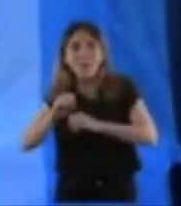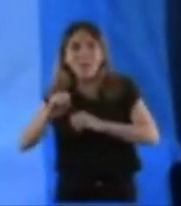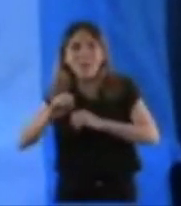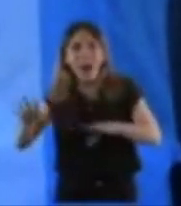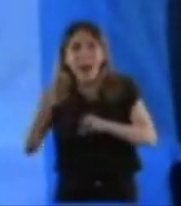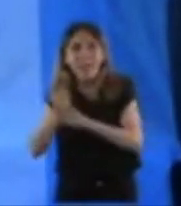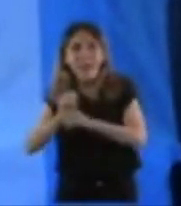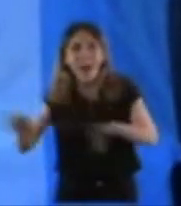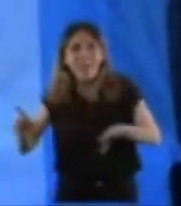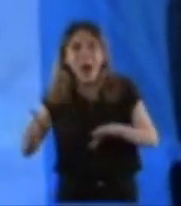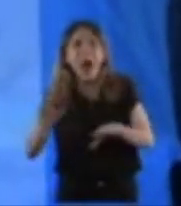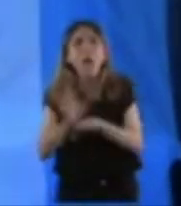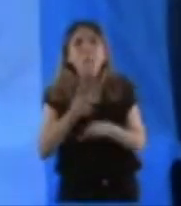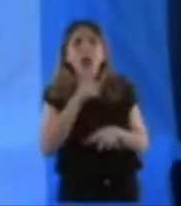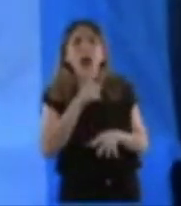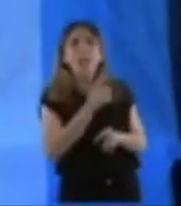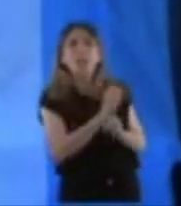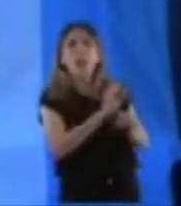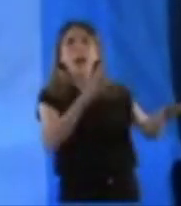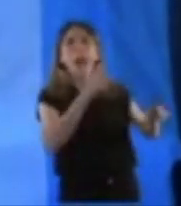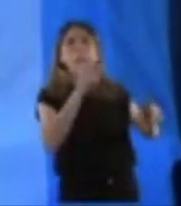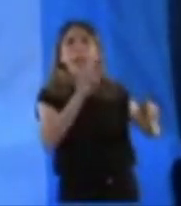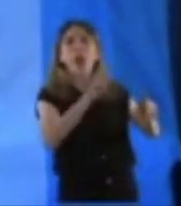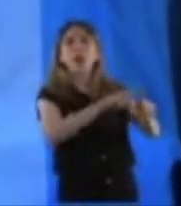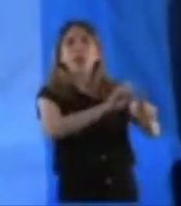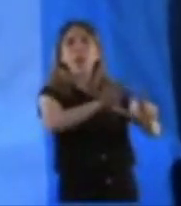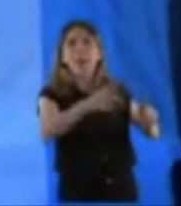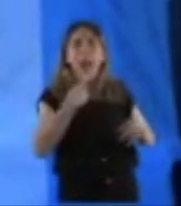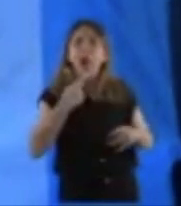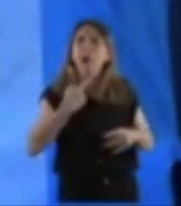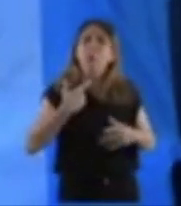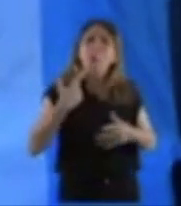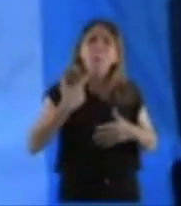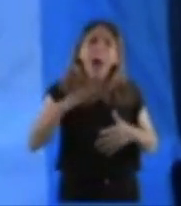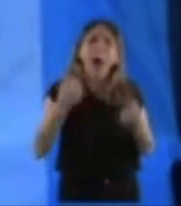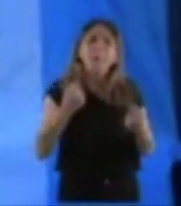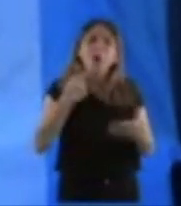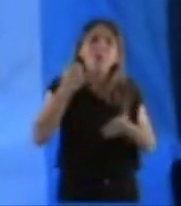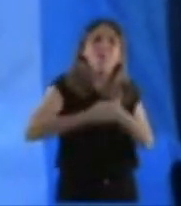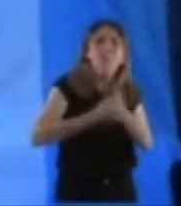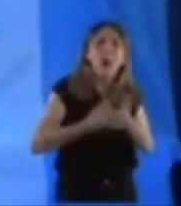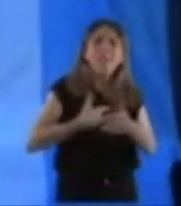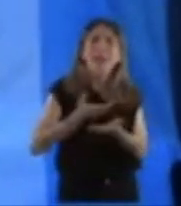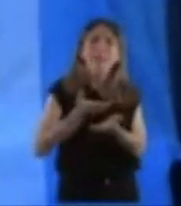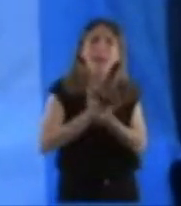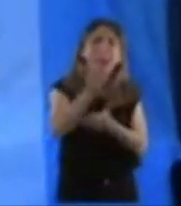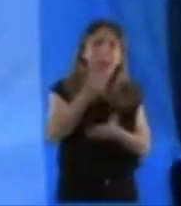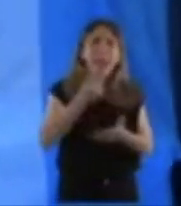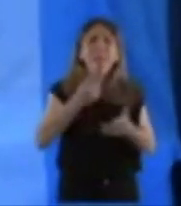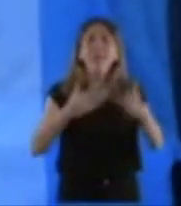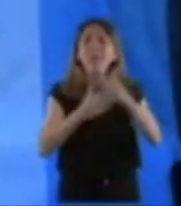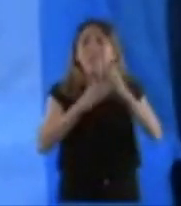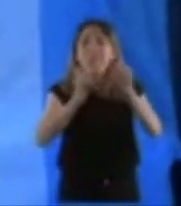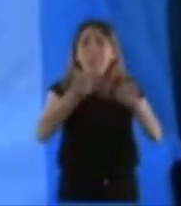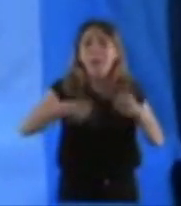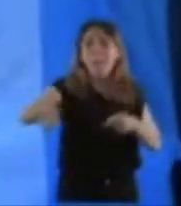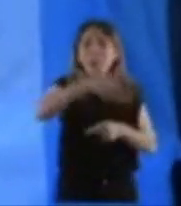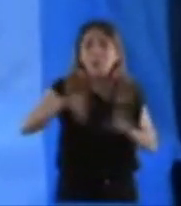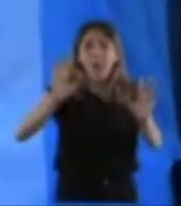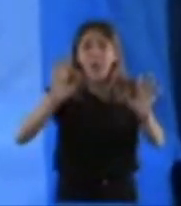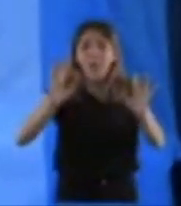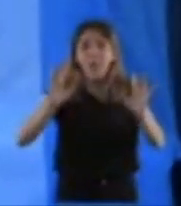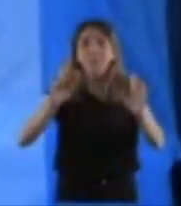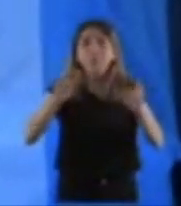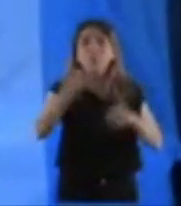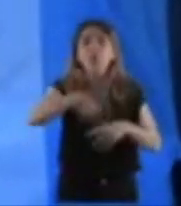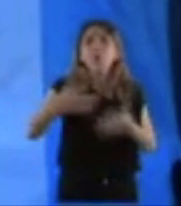ser peronista. Y compañeras, vamos con mucha fuerza, vamos a salir hacia adelante. De ustedes dependemos también, de toda la